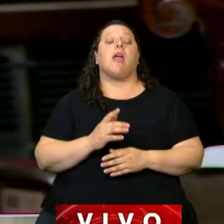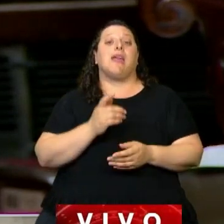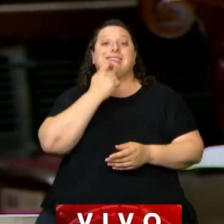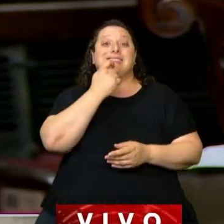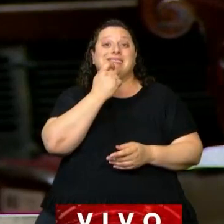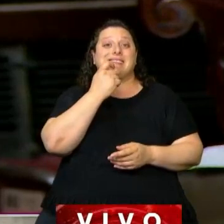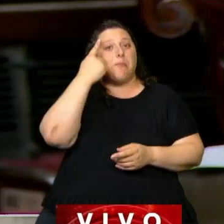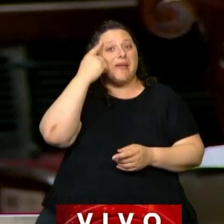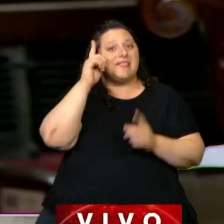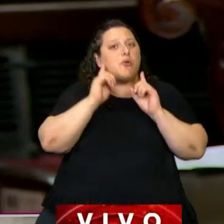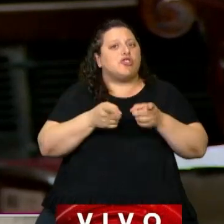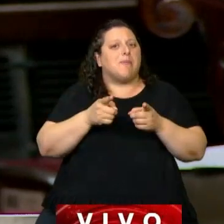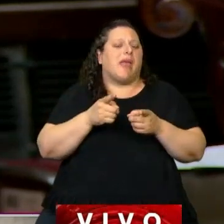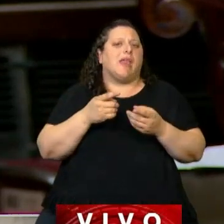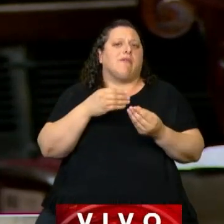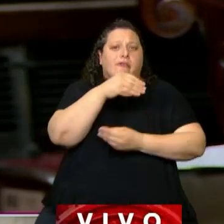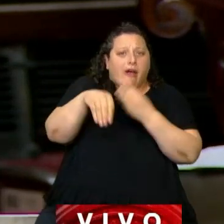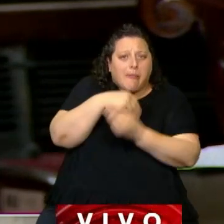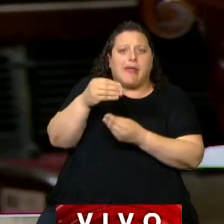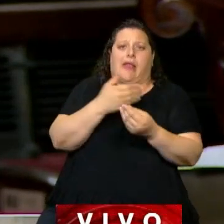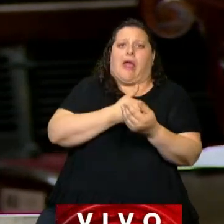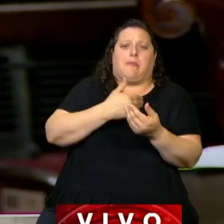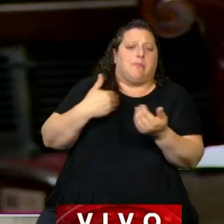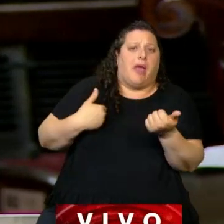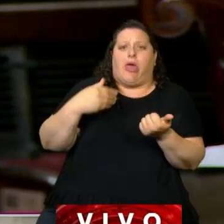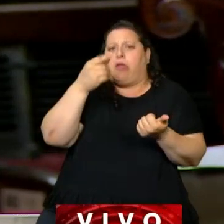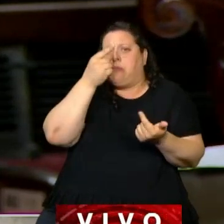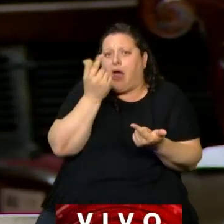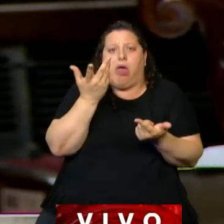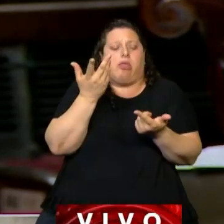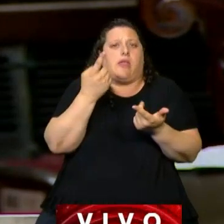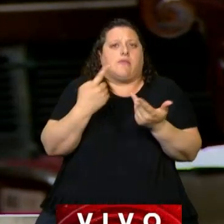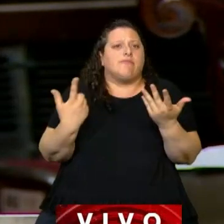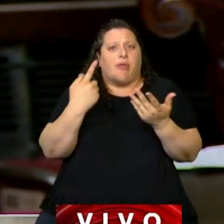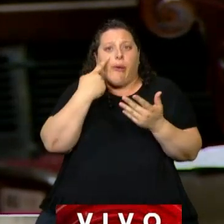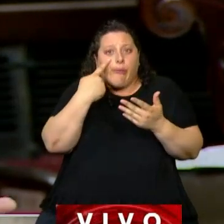familiar, a su padre, a su madre, que viven